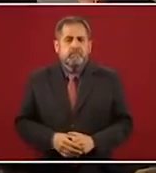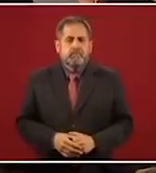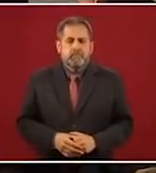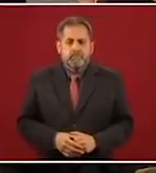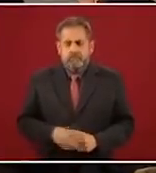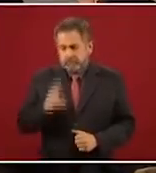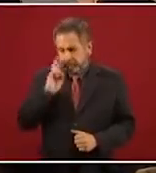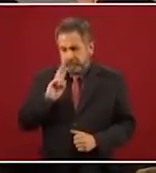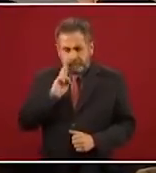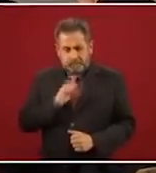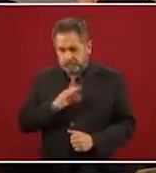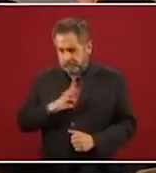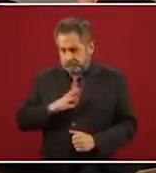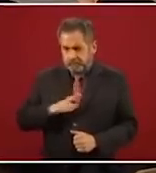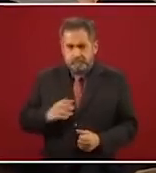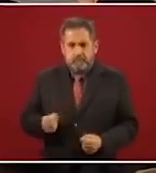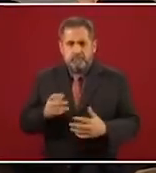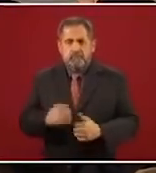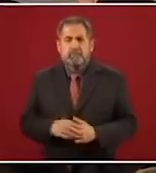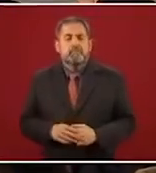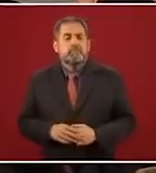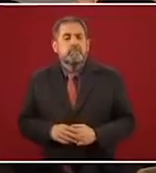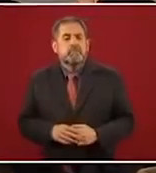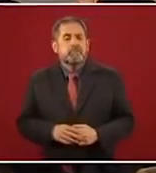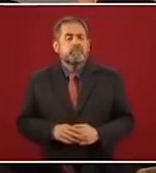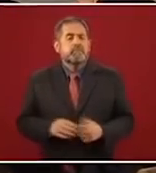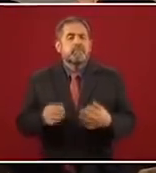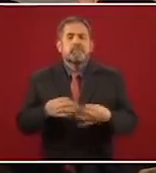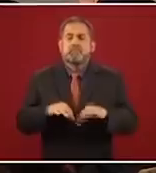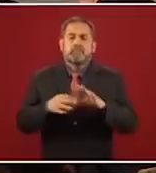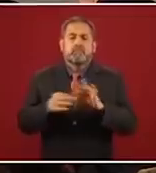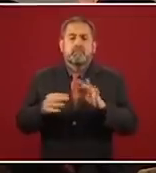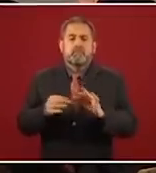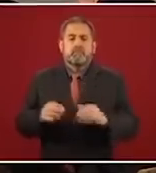lo tenemos ahí. Es importante.